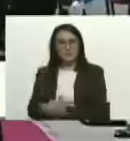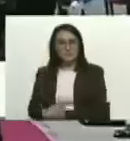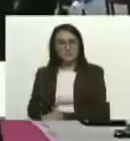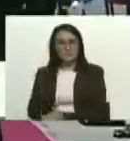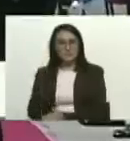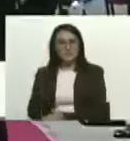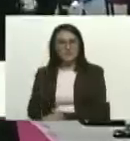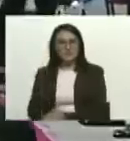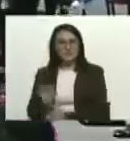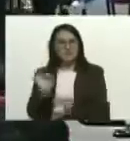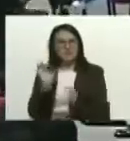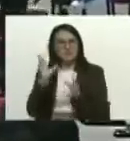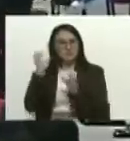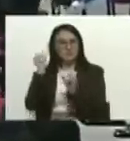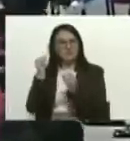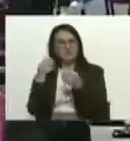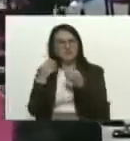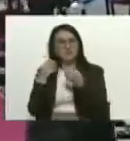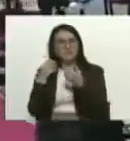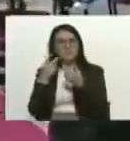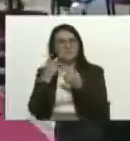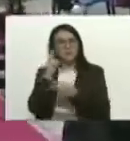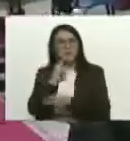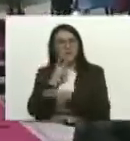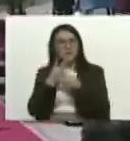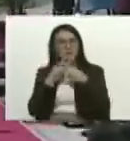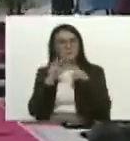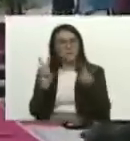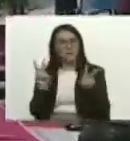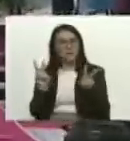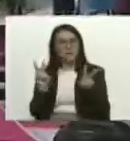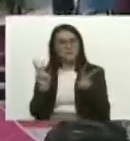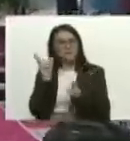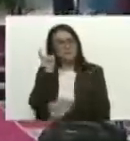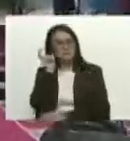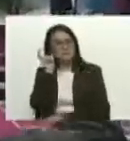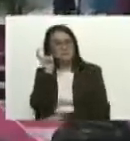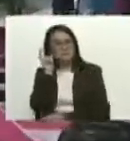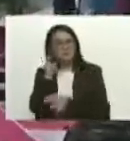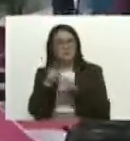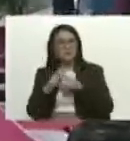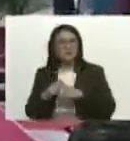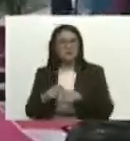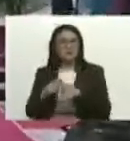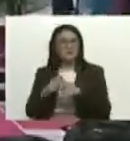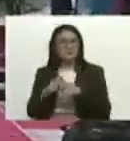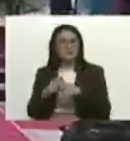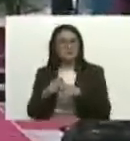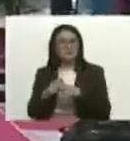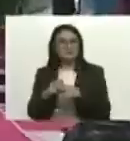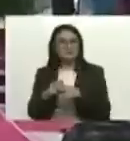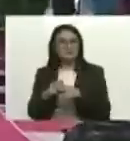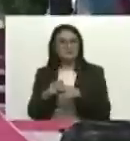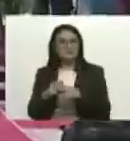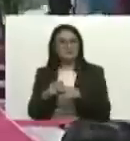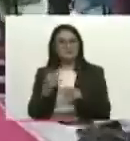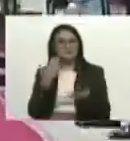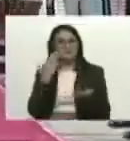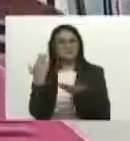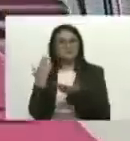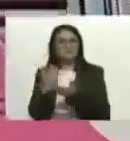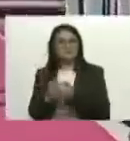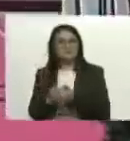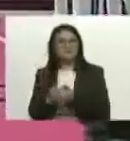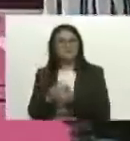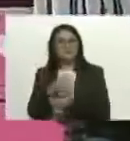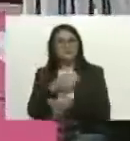a través de la diplomacia bolivariana de paz. Escuchemos de inmediato los honores que le realizan los cadetes de la